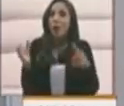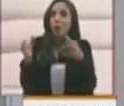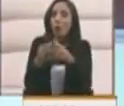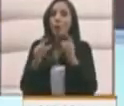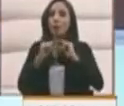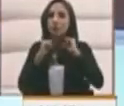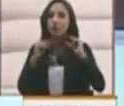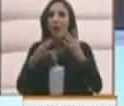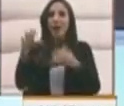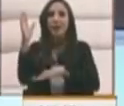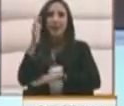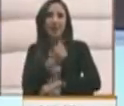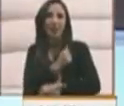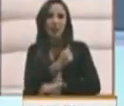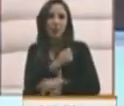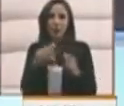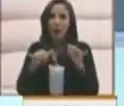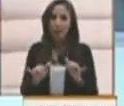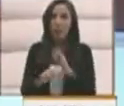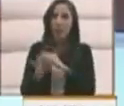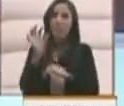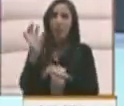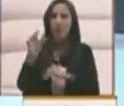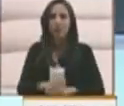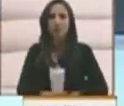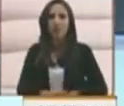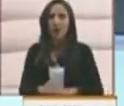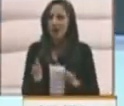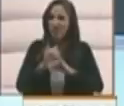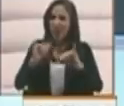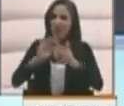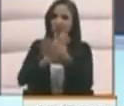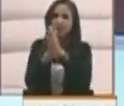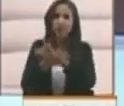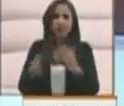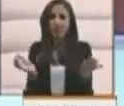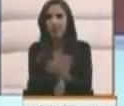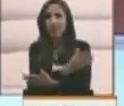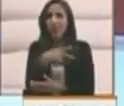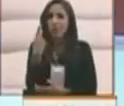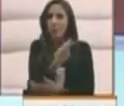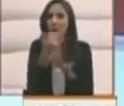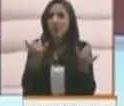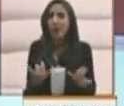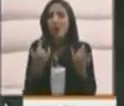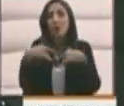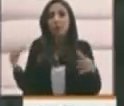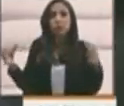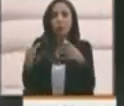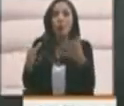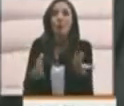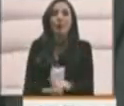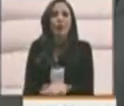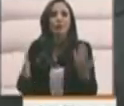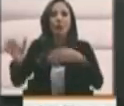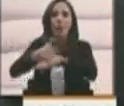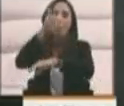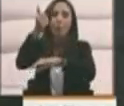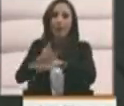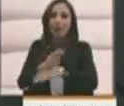país. Ya dejaron de hacer política y se convirtieron sin más en